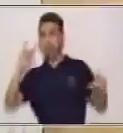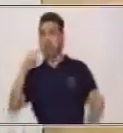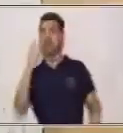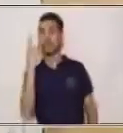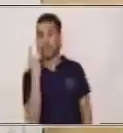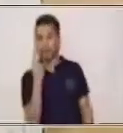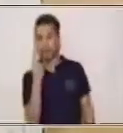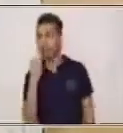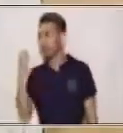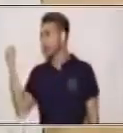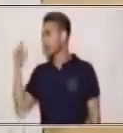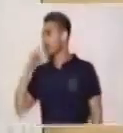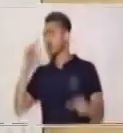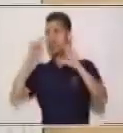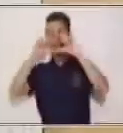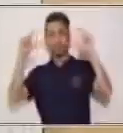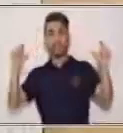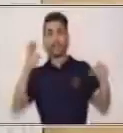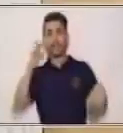está compuesto.